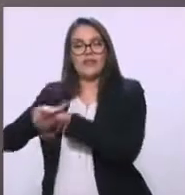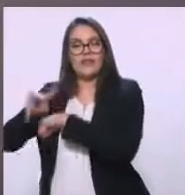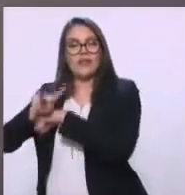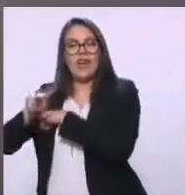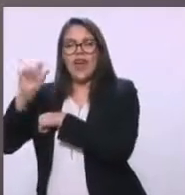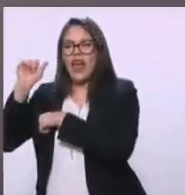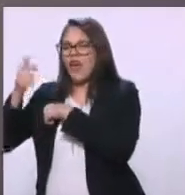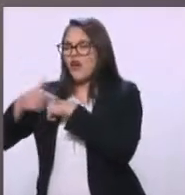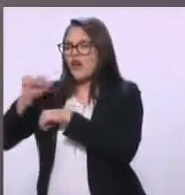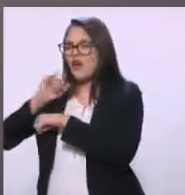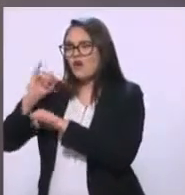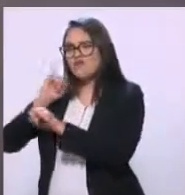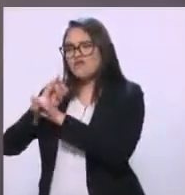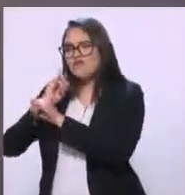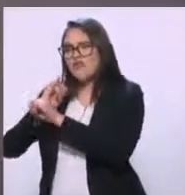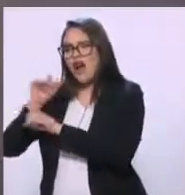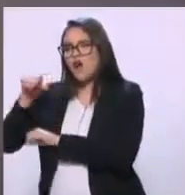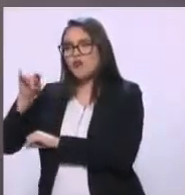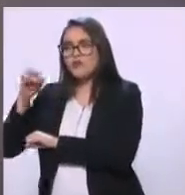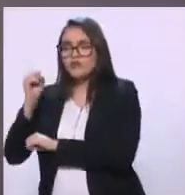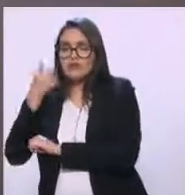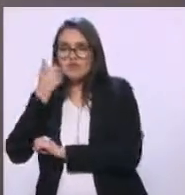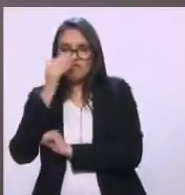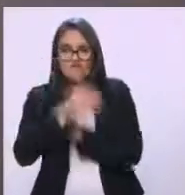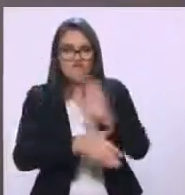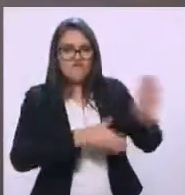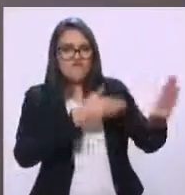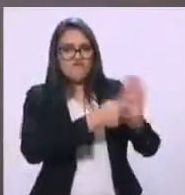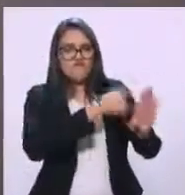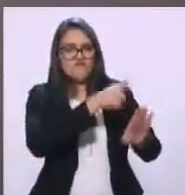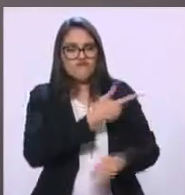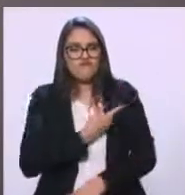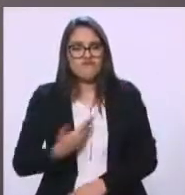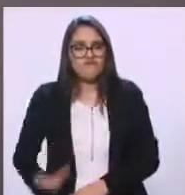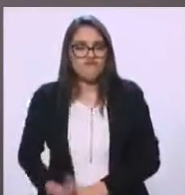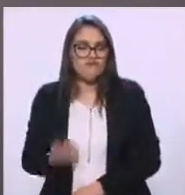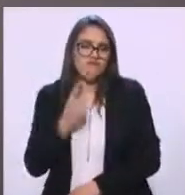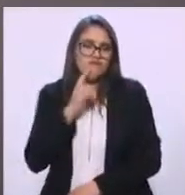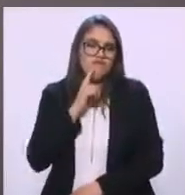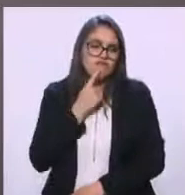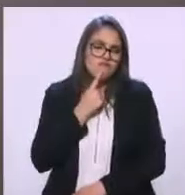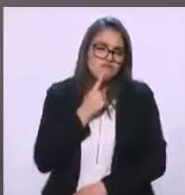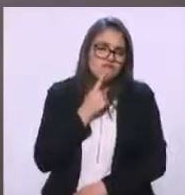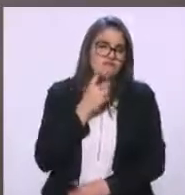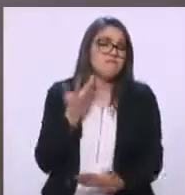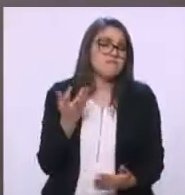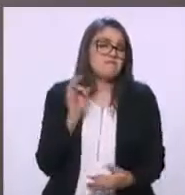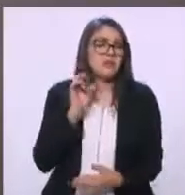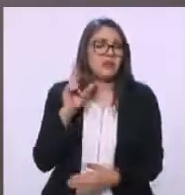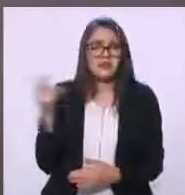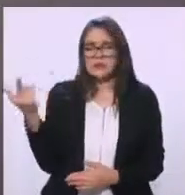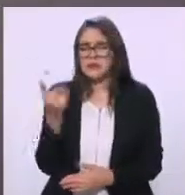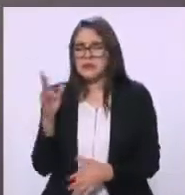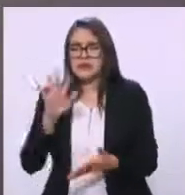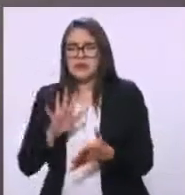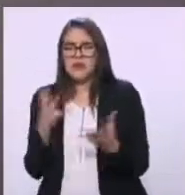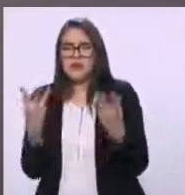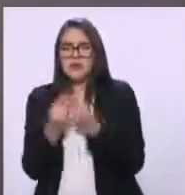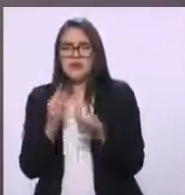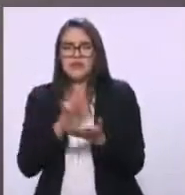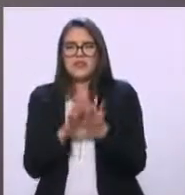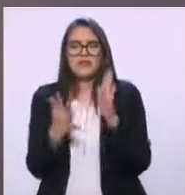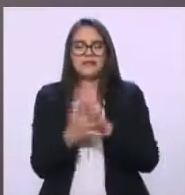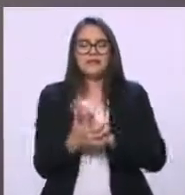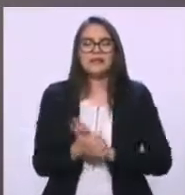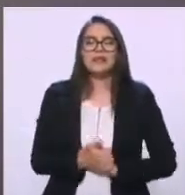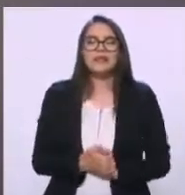cuentas de supuestos anónimos lanzaron un ataque masivo en contra de López Obrador, y puede ser que sea parte de este entramado. Ya tendremos que ver en